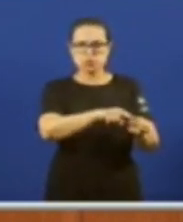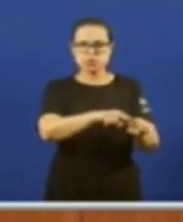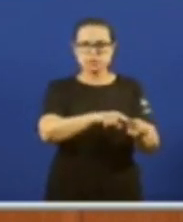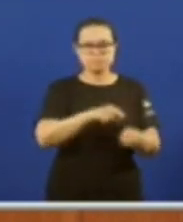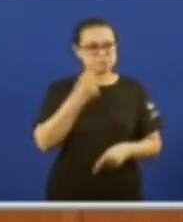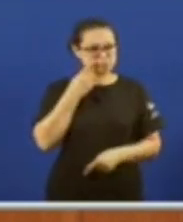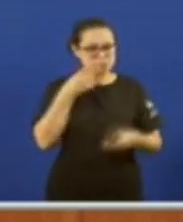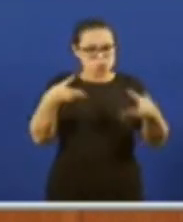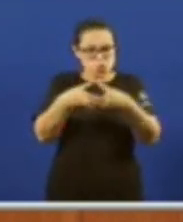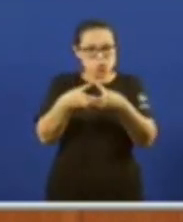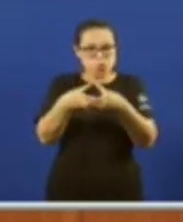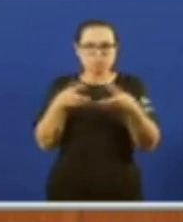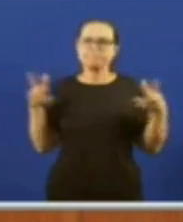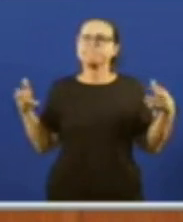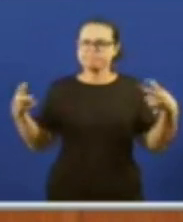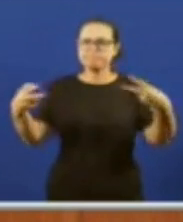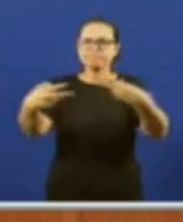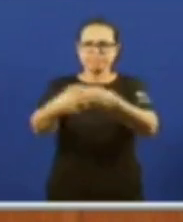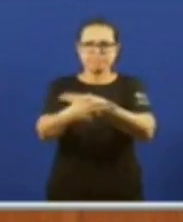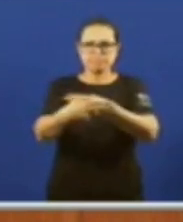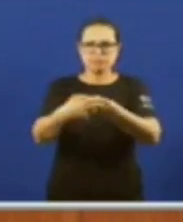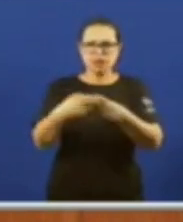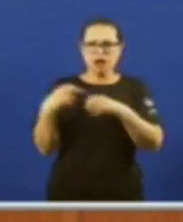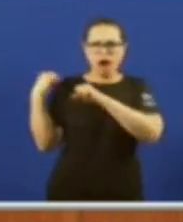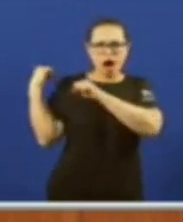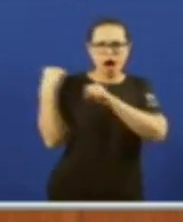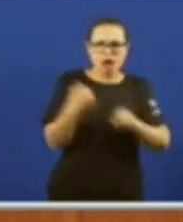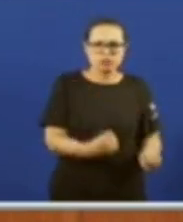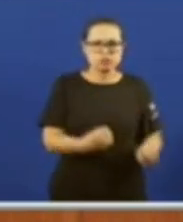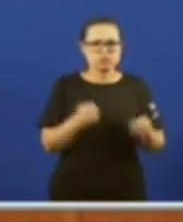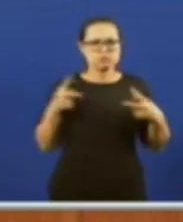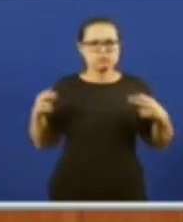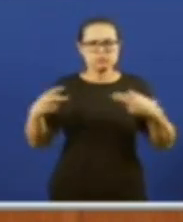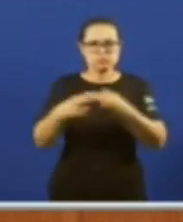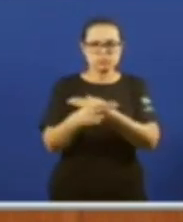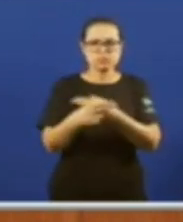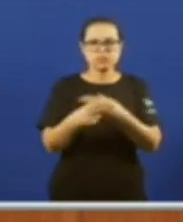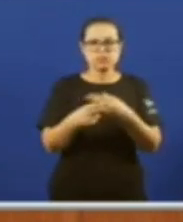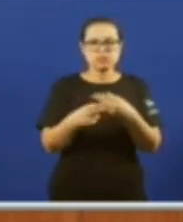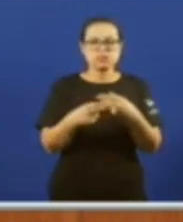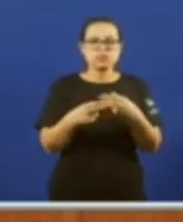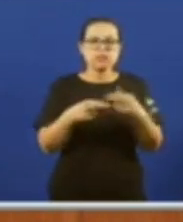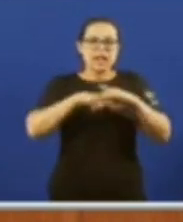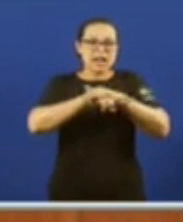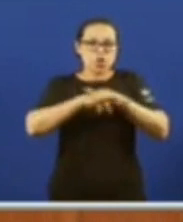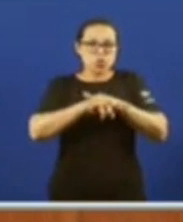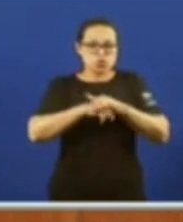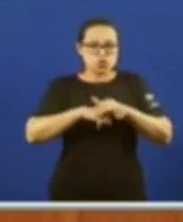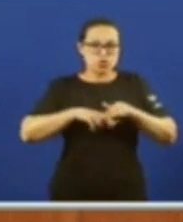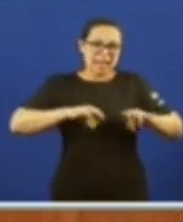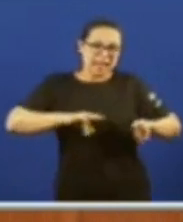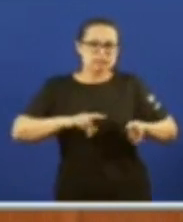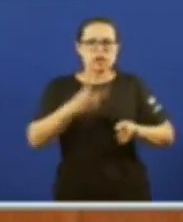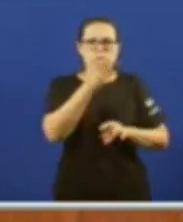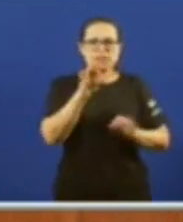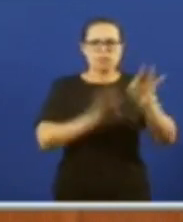o dispositivo. Recortou no longo destos anos e máis, dígolle, hai un 20% menos de medios en materia terrestre e un